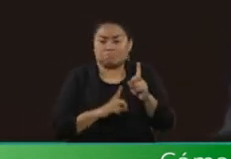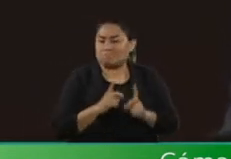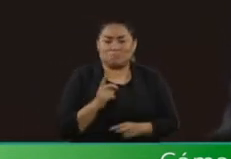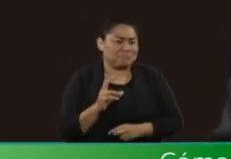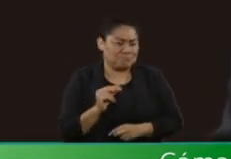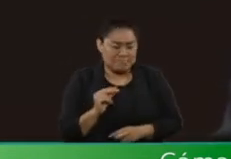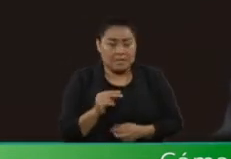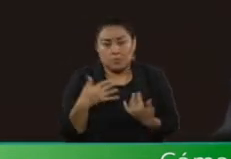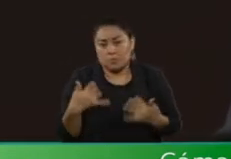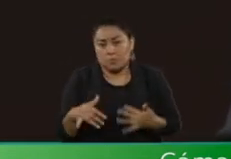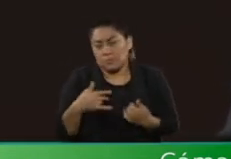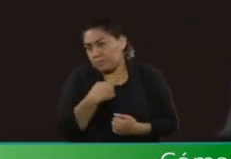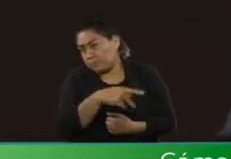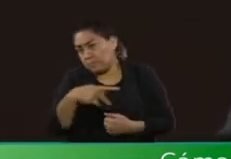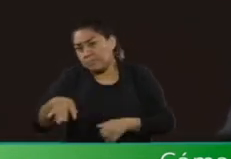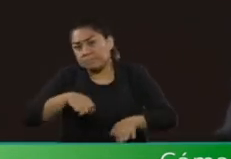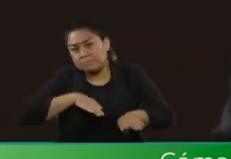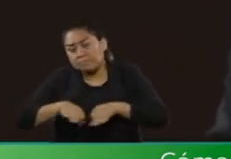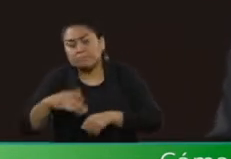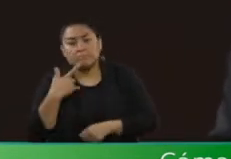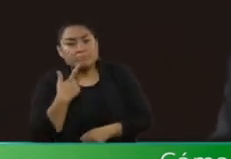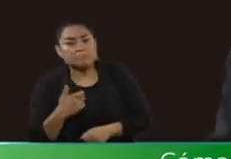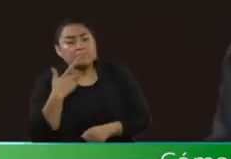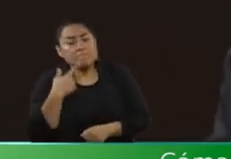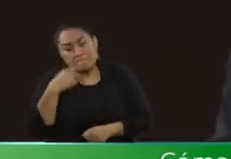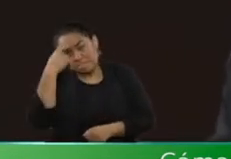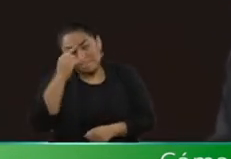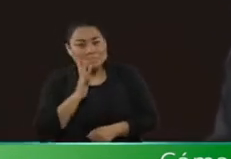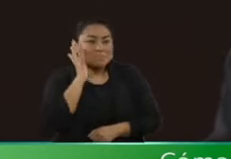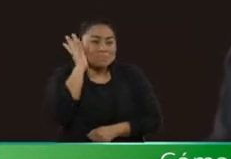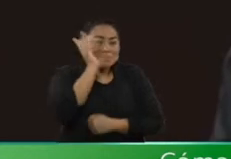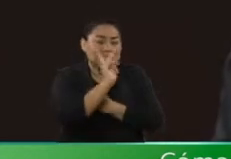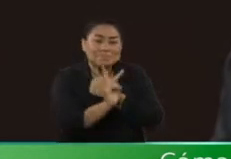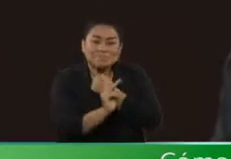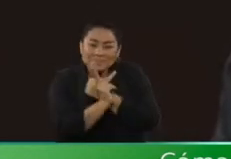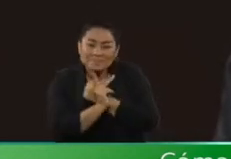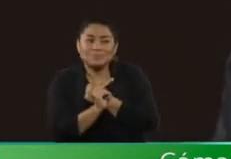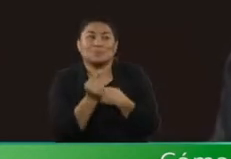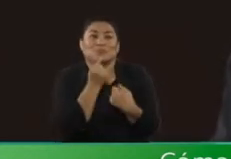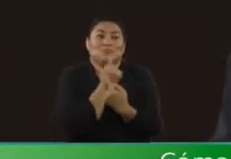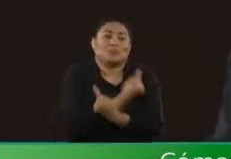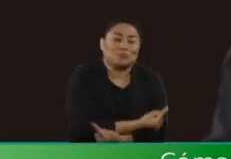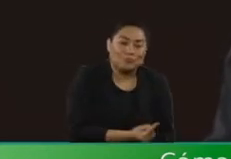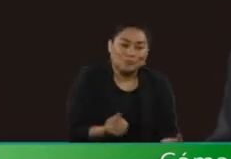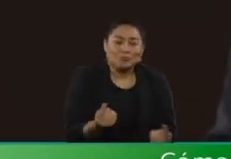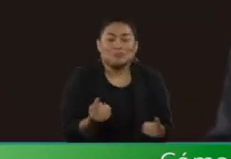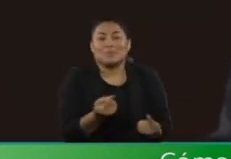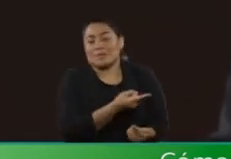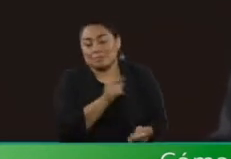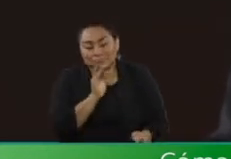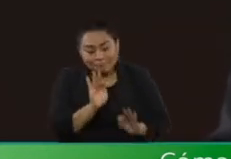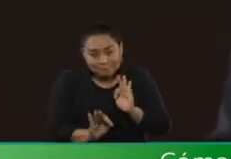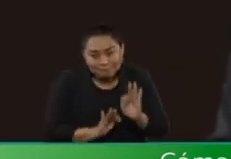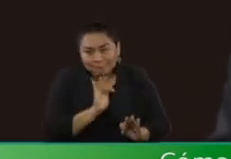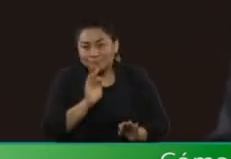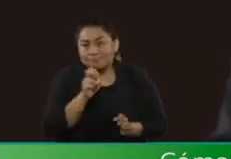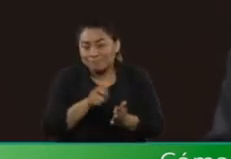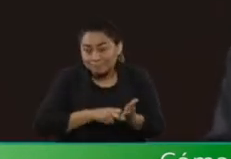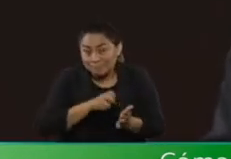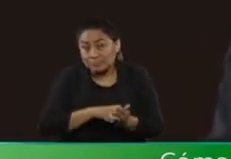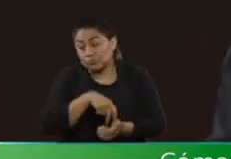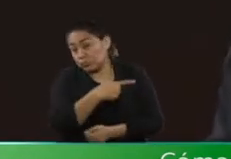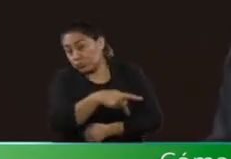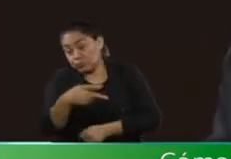reconocimiento laboral a quienes día a día ponen lo mejor para que este país, para que las niñas y los niños que cuidan y sus